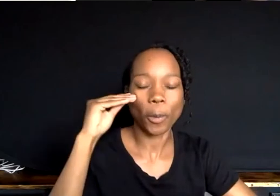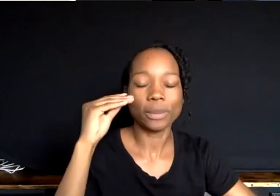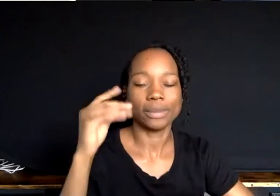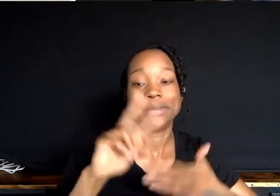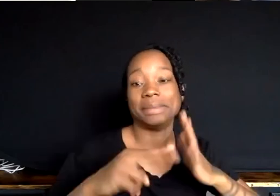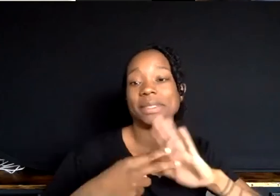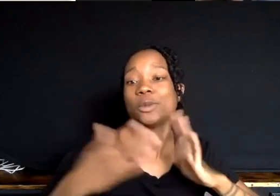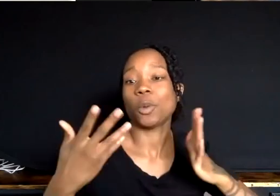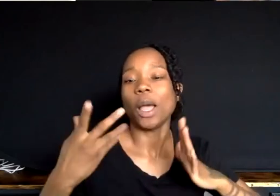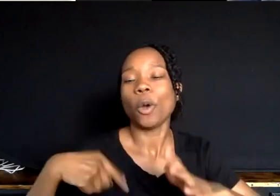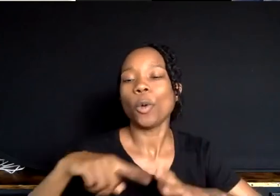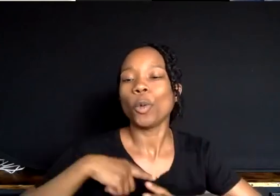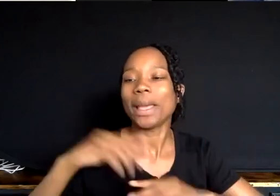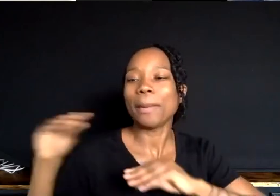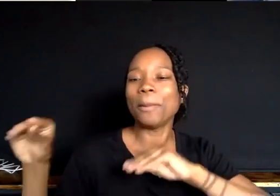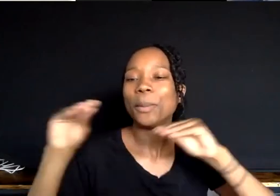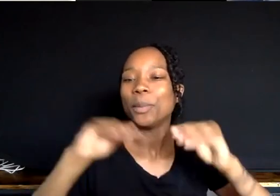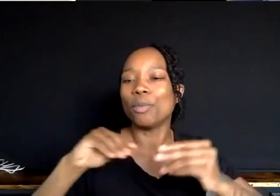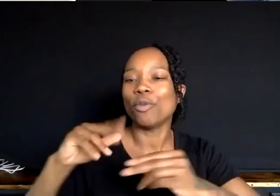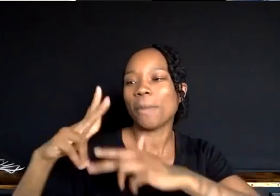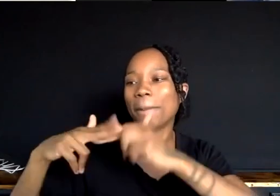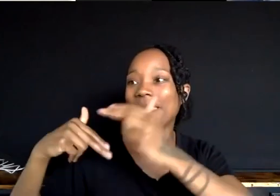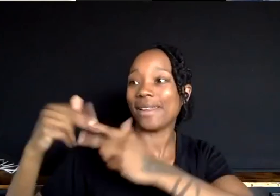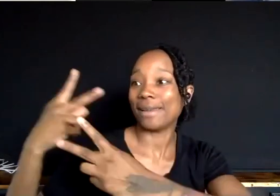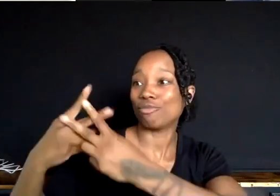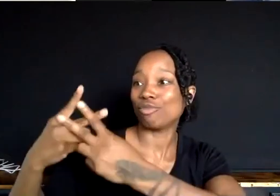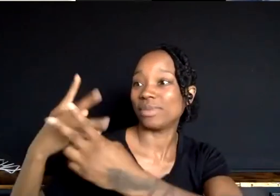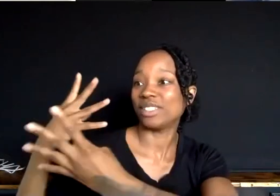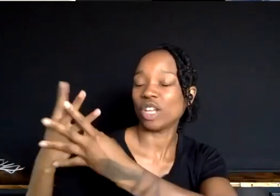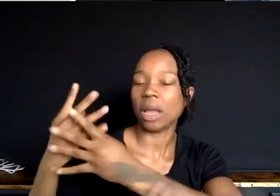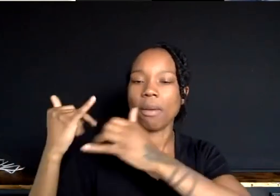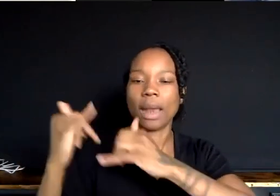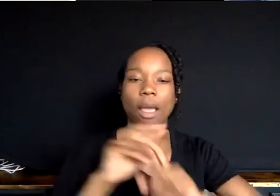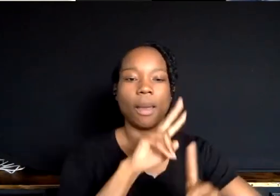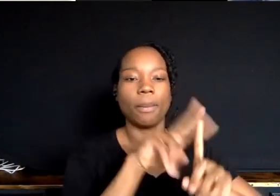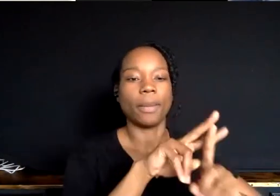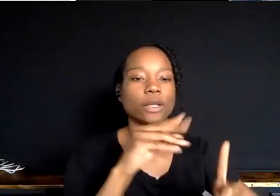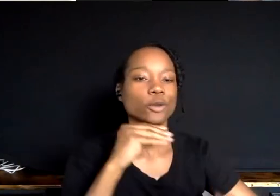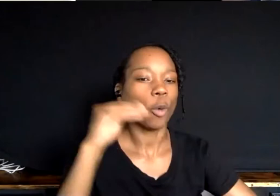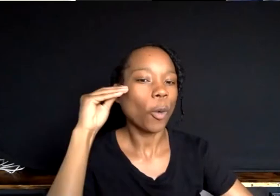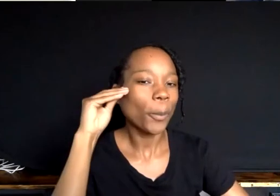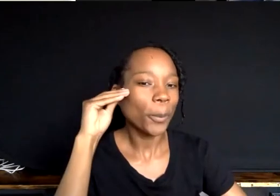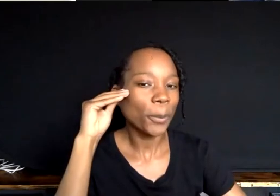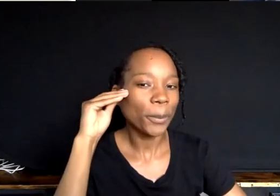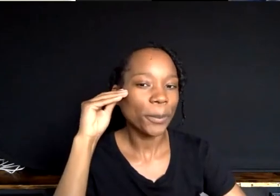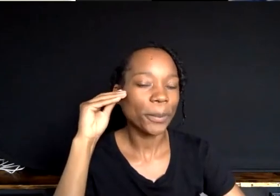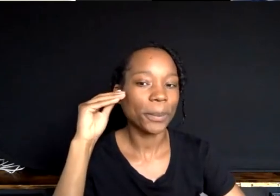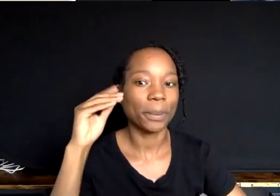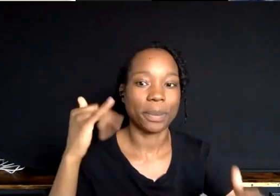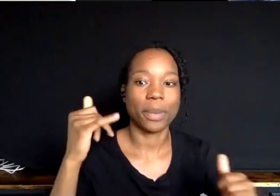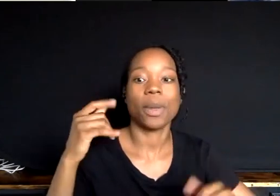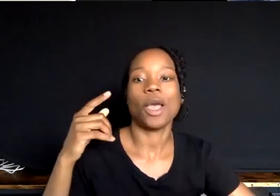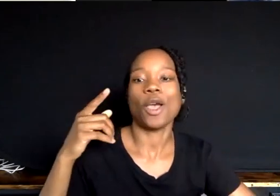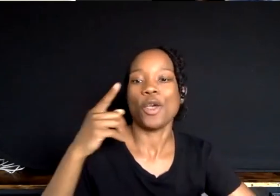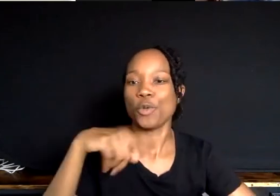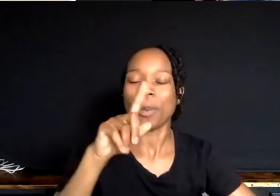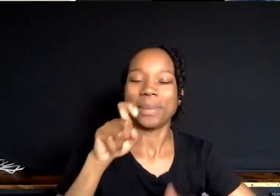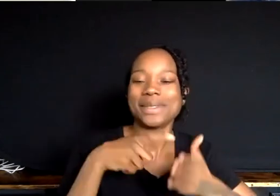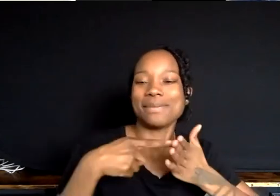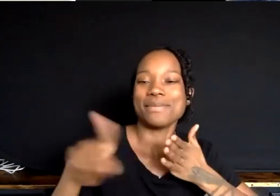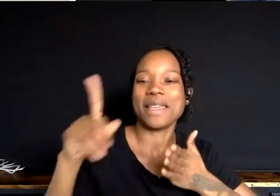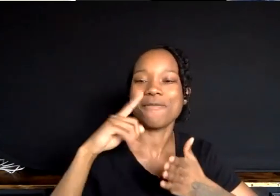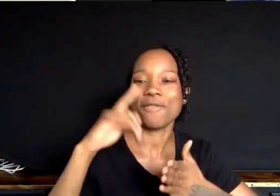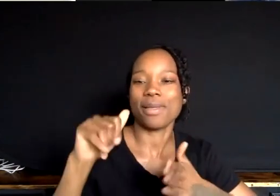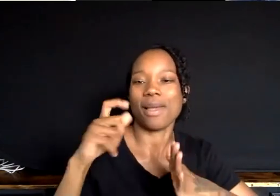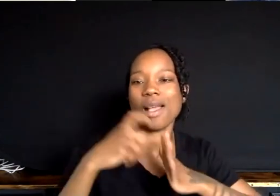y mover a las personas que sea a sus hogares, llevar las presiones a sus hogares, y tienen